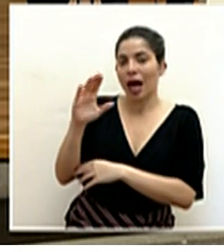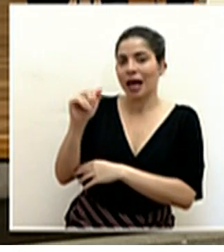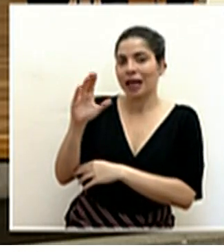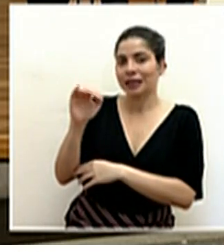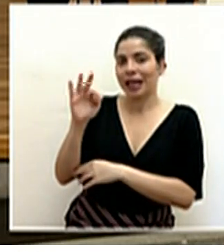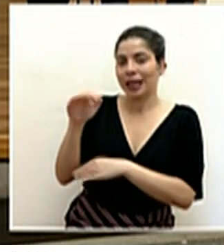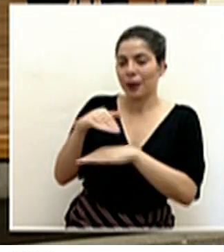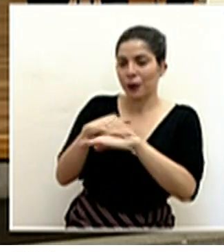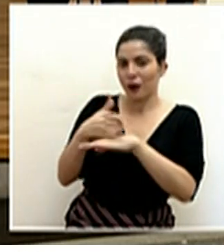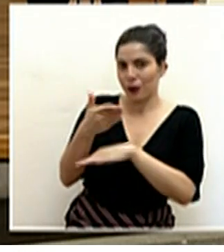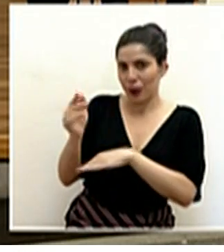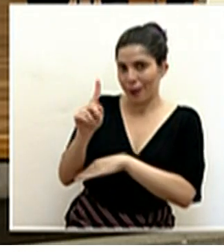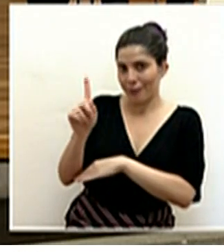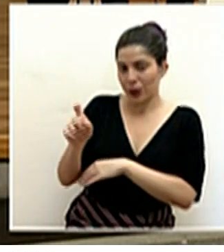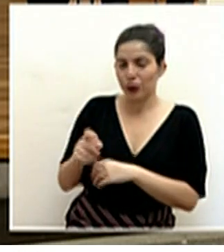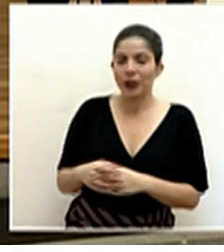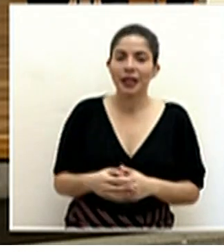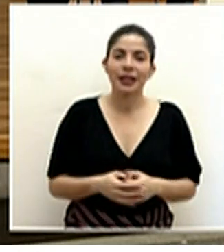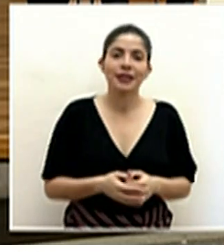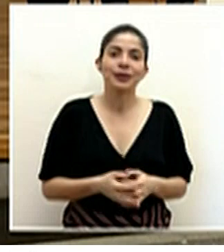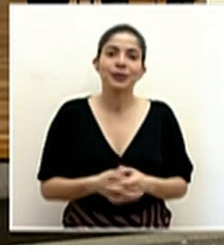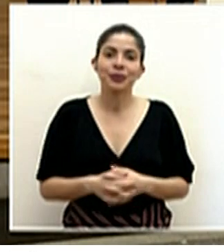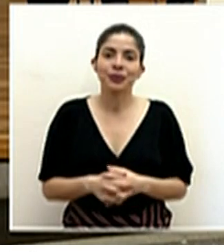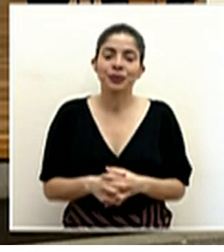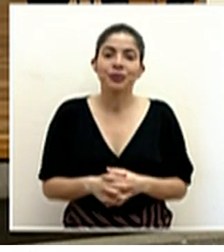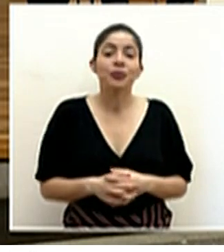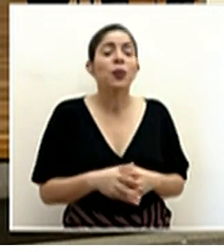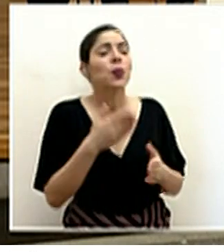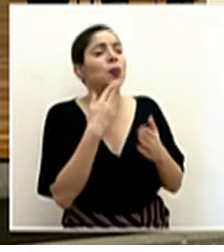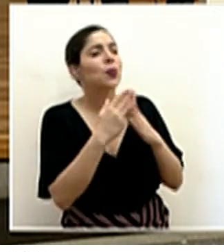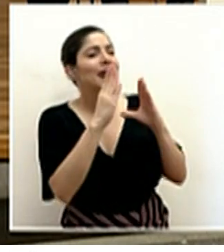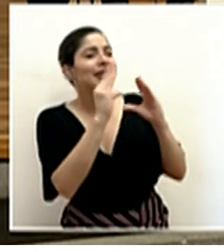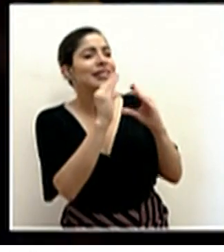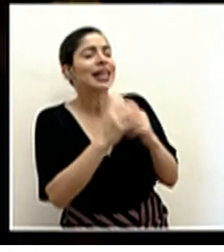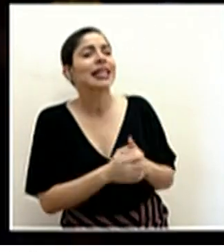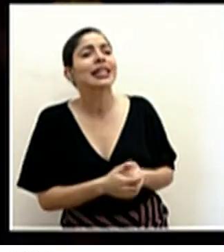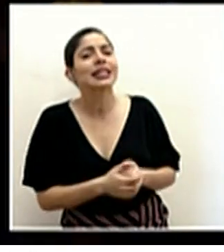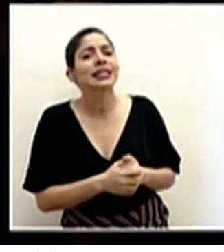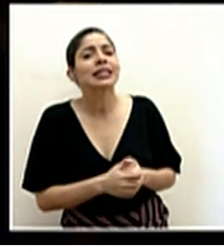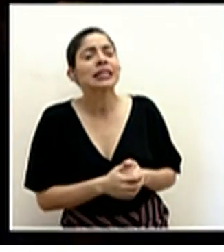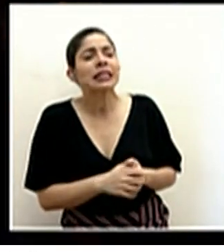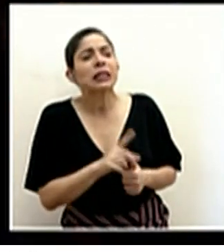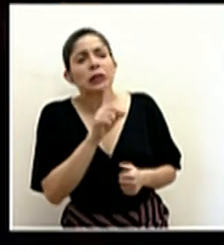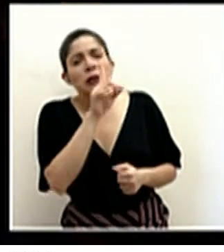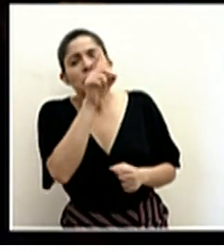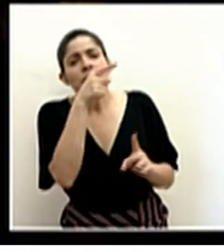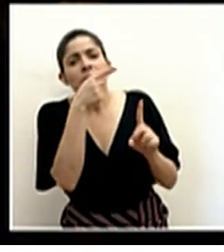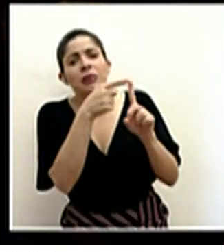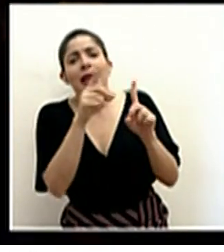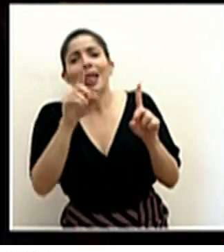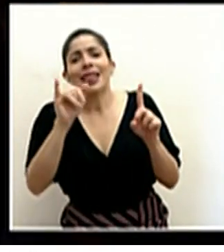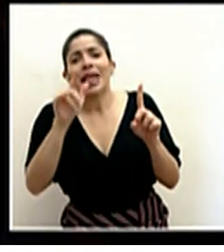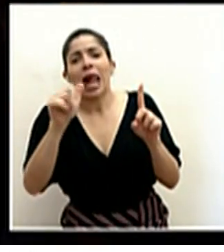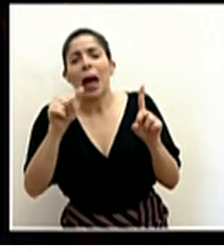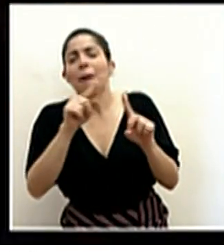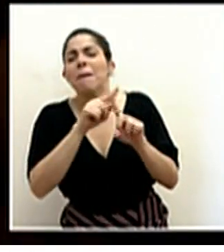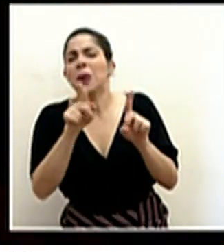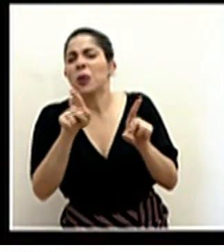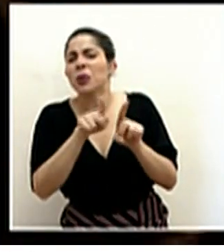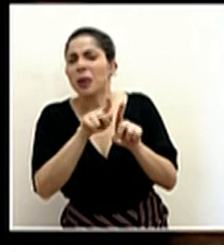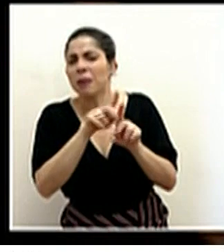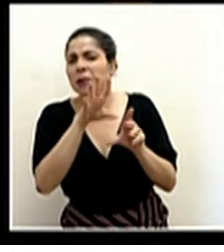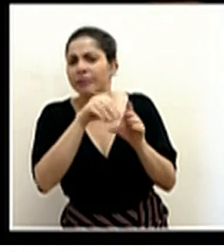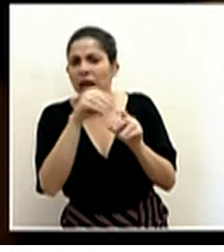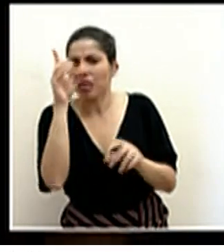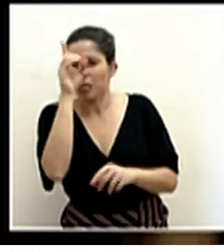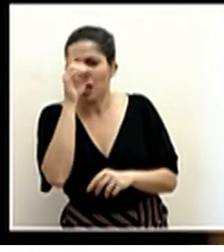favor, Sharon, proceder con sus consultas. Buenas tardes. Una es para doña Diala, pero creo que también incluye a